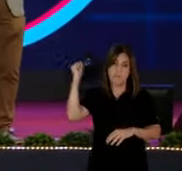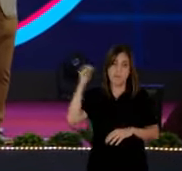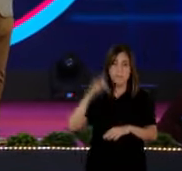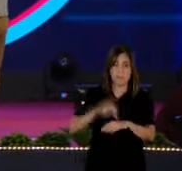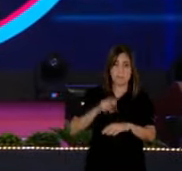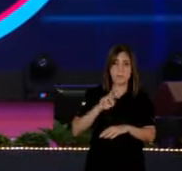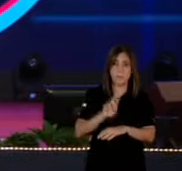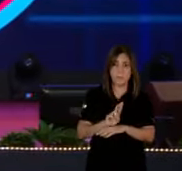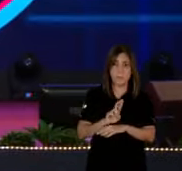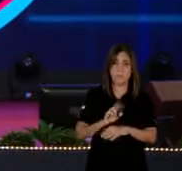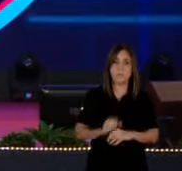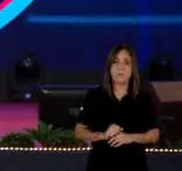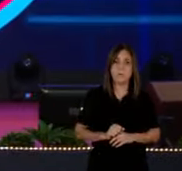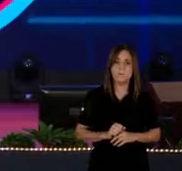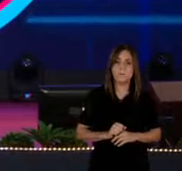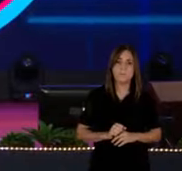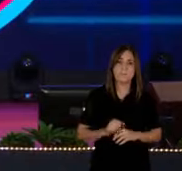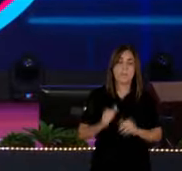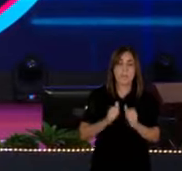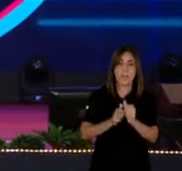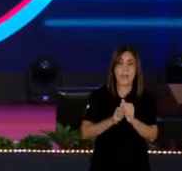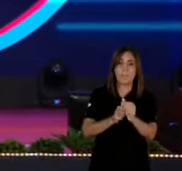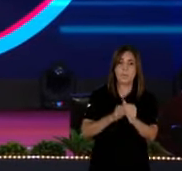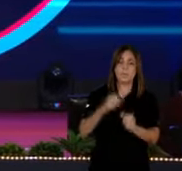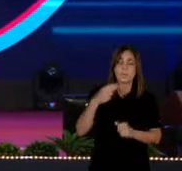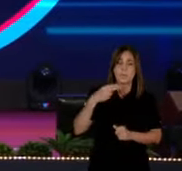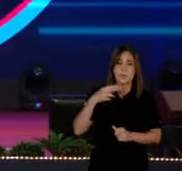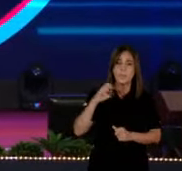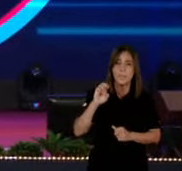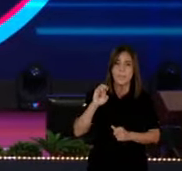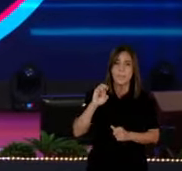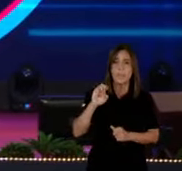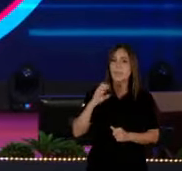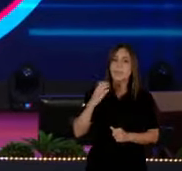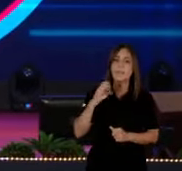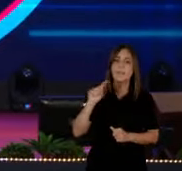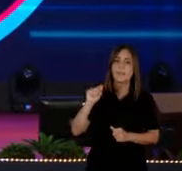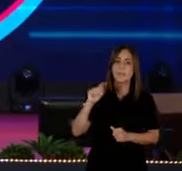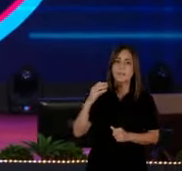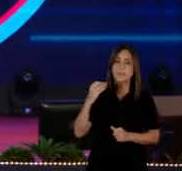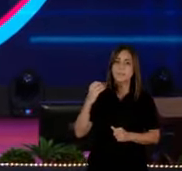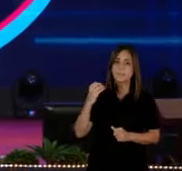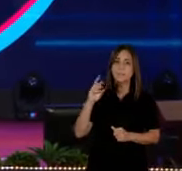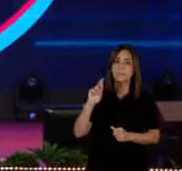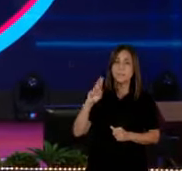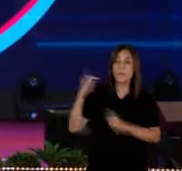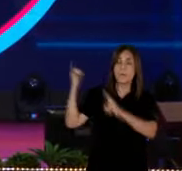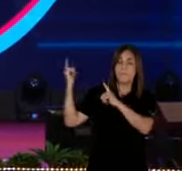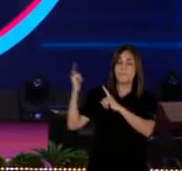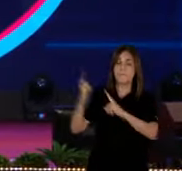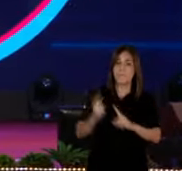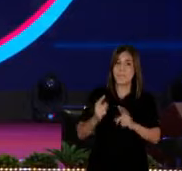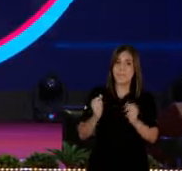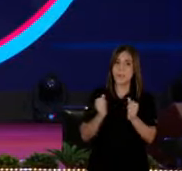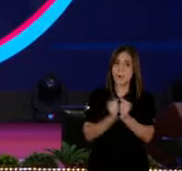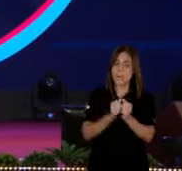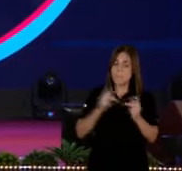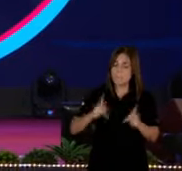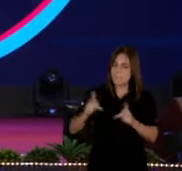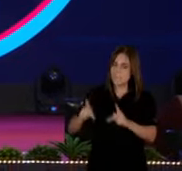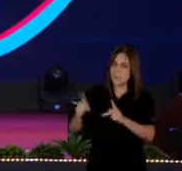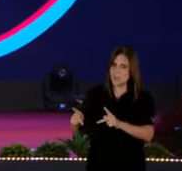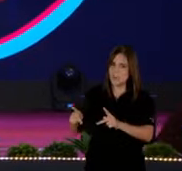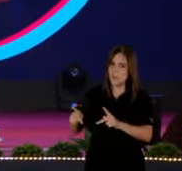apóstol Héctor, habló con nuestro apóstol, me dijo y luego me llamó a mí para confirmar que viene con una delegación desde Arizona. Por